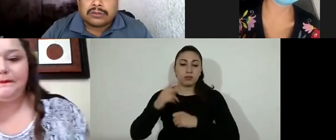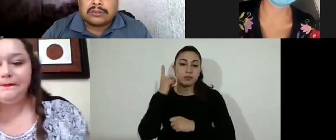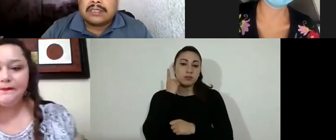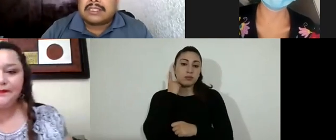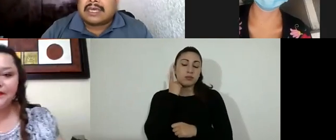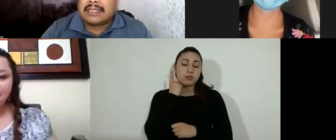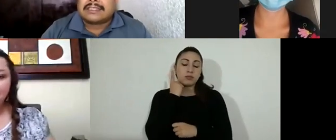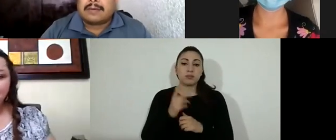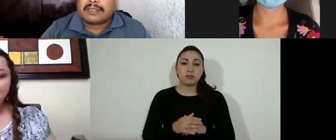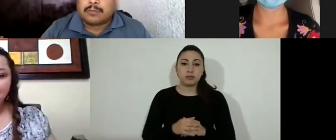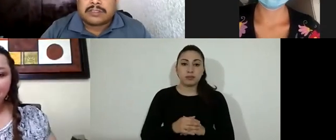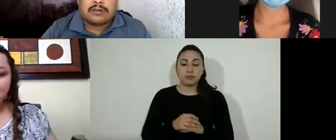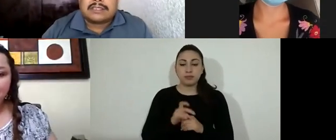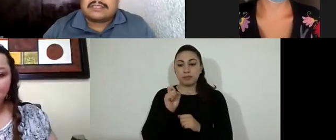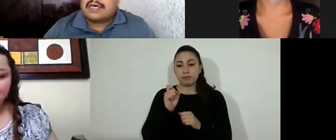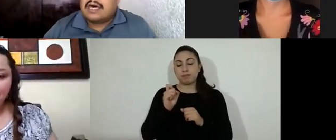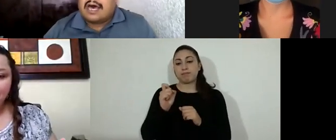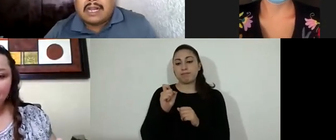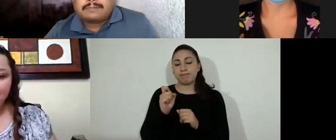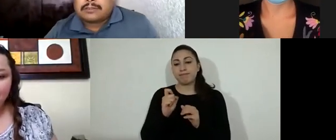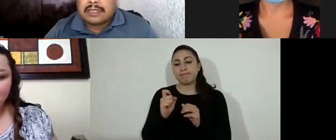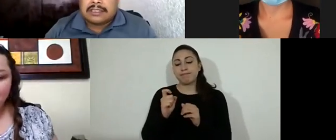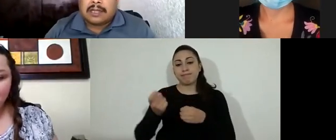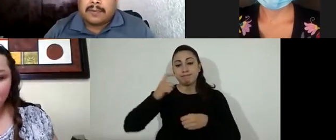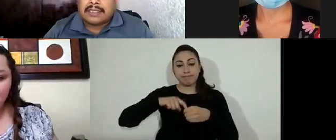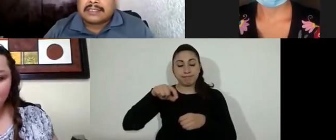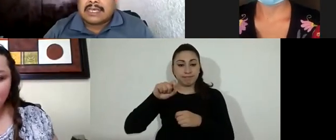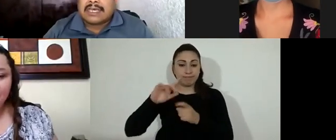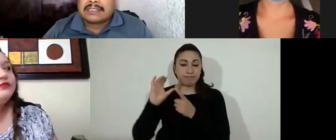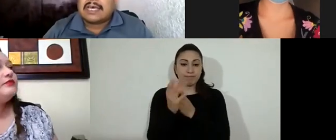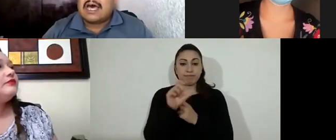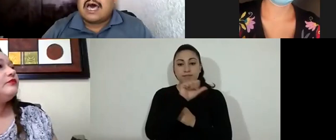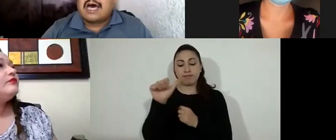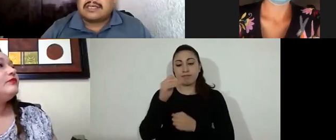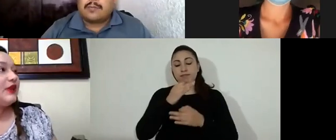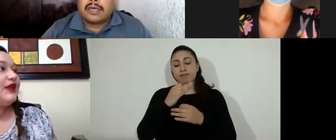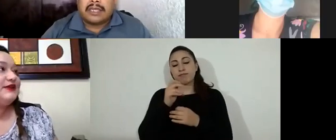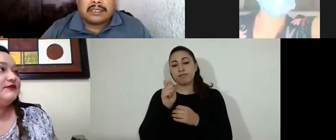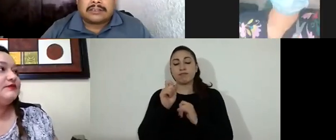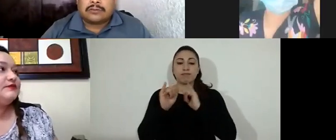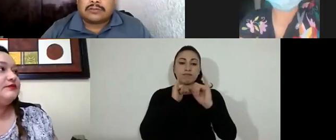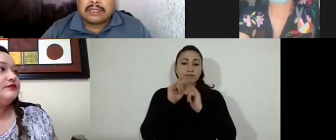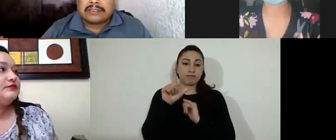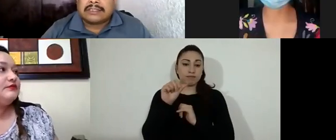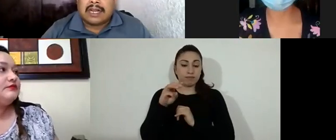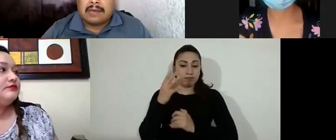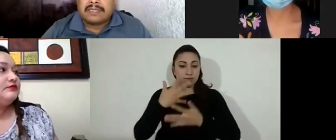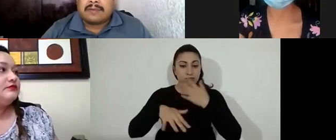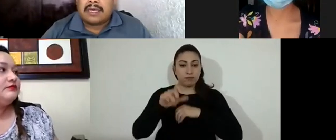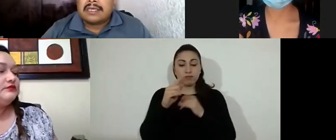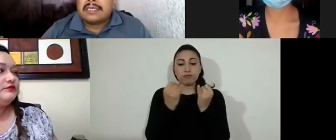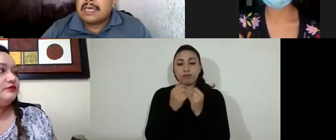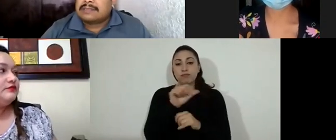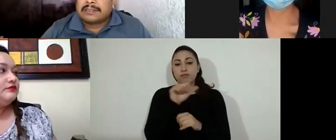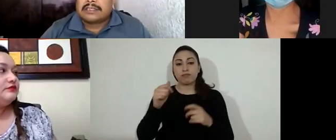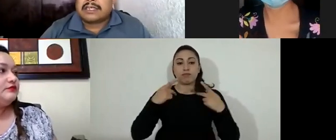diputados integrantes de ambas comisiones, a las personas intérpretes de señas, así como a quienes nos asisten a la